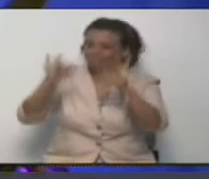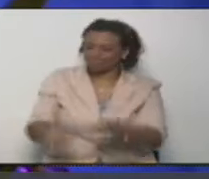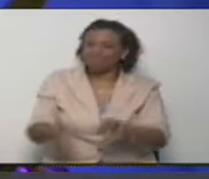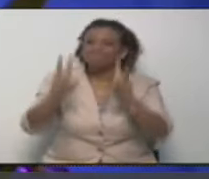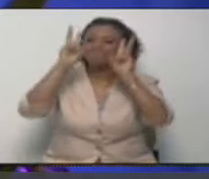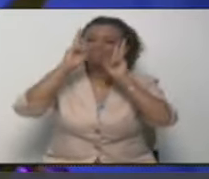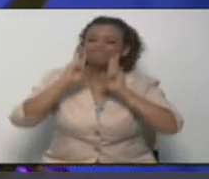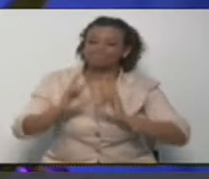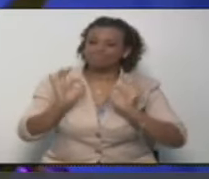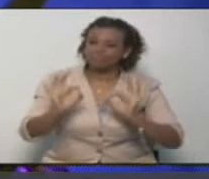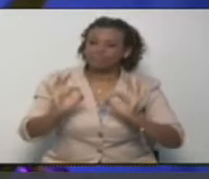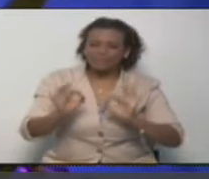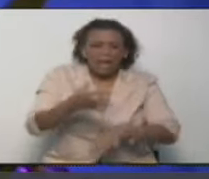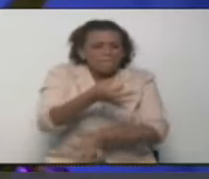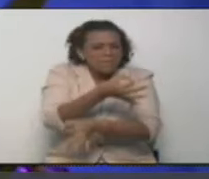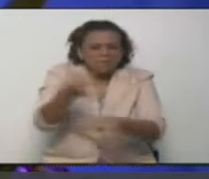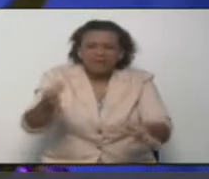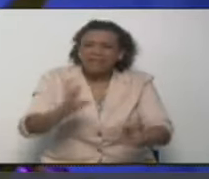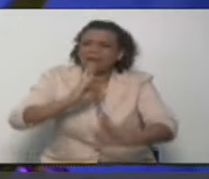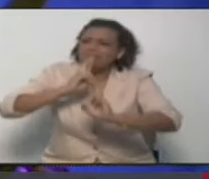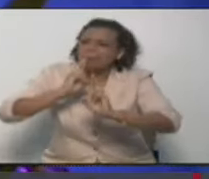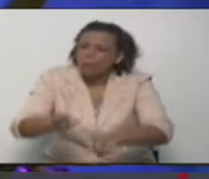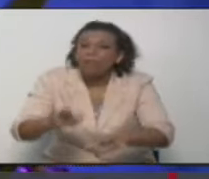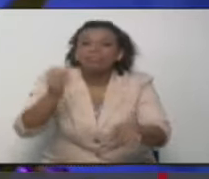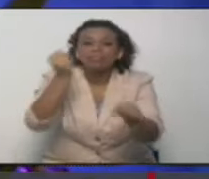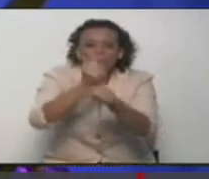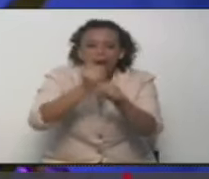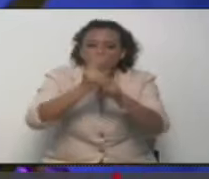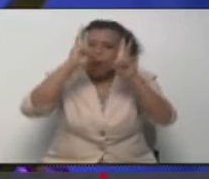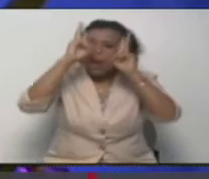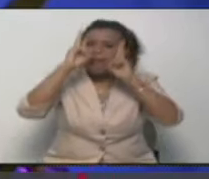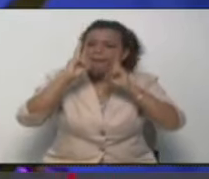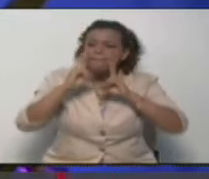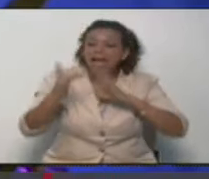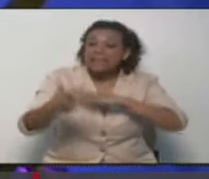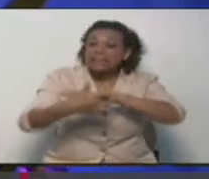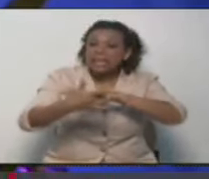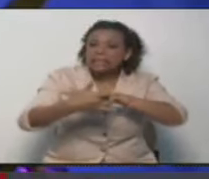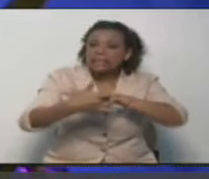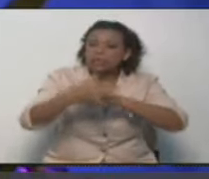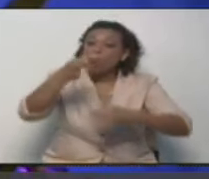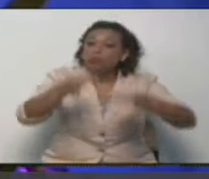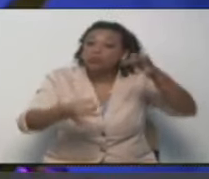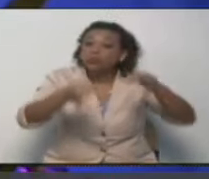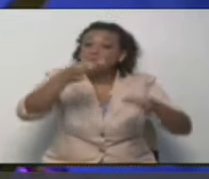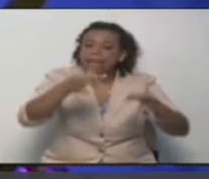la contundencia del trabajo técnico, jurídico,